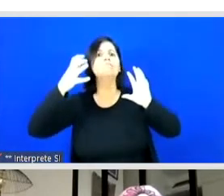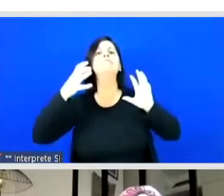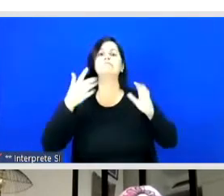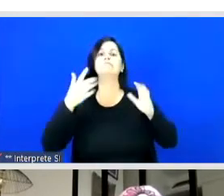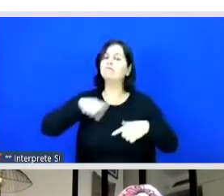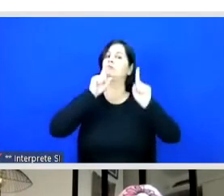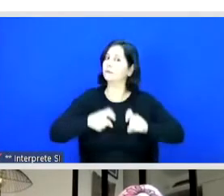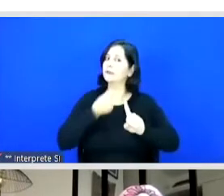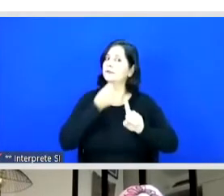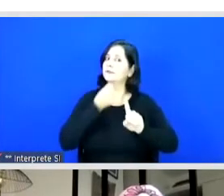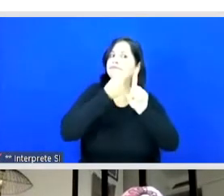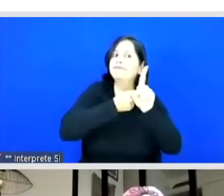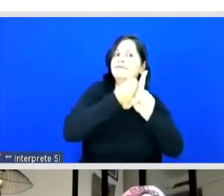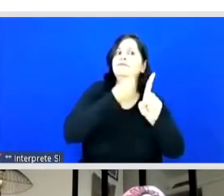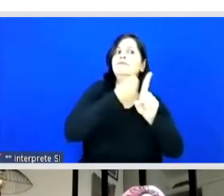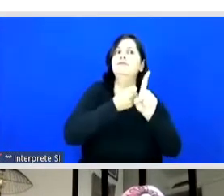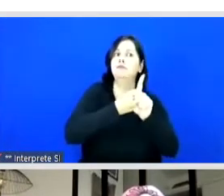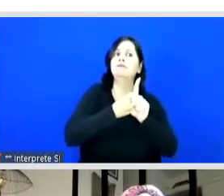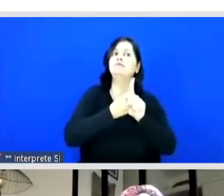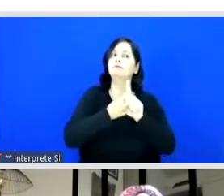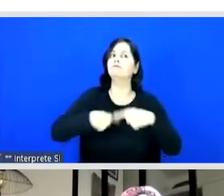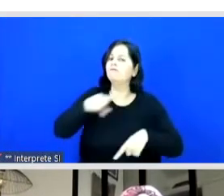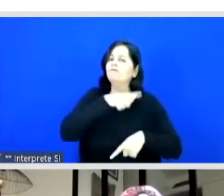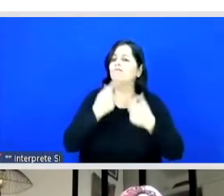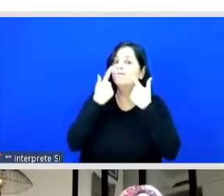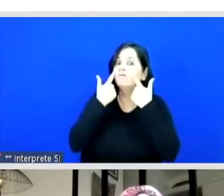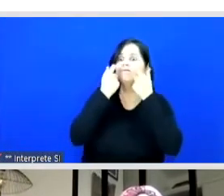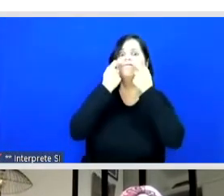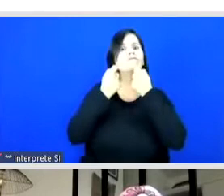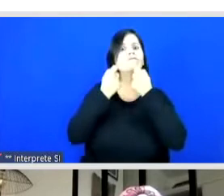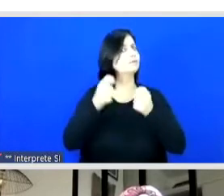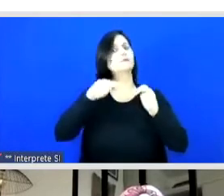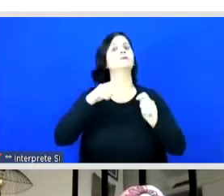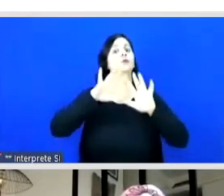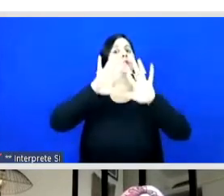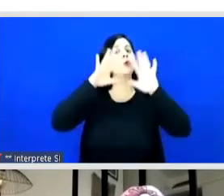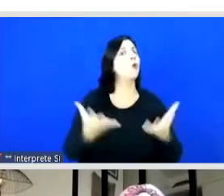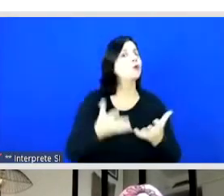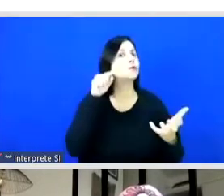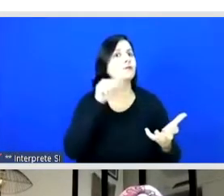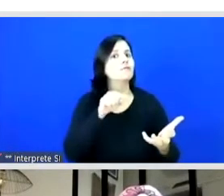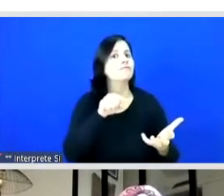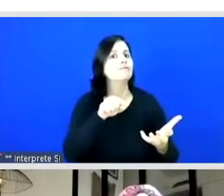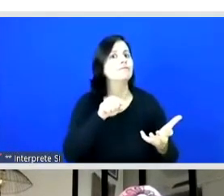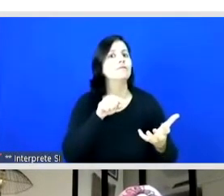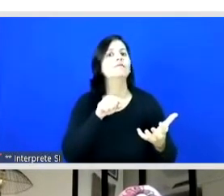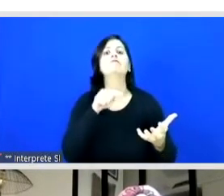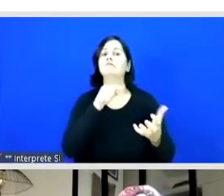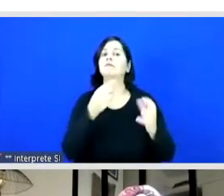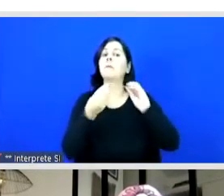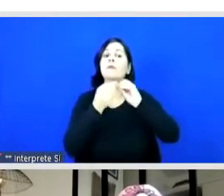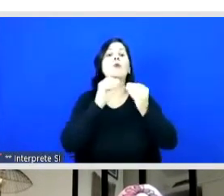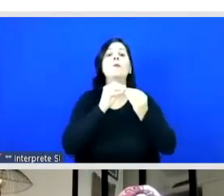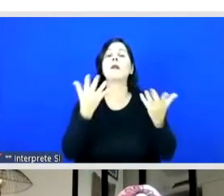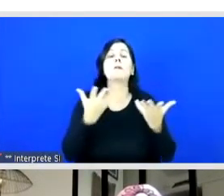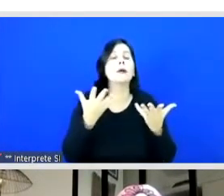los que toman decisiones pongan atención a una crisis y a un problema planetario. Estamos en peligro